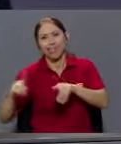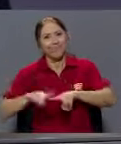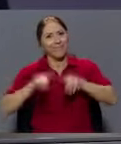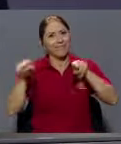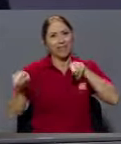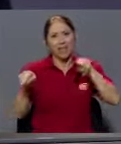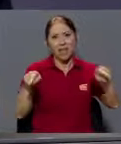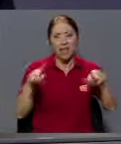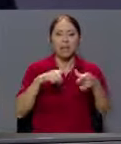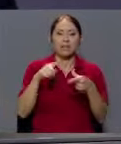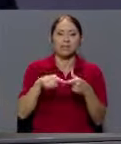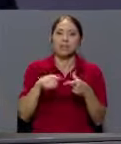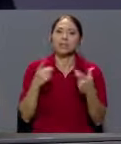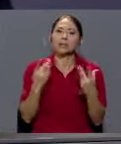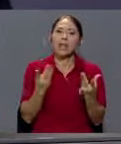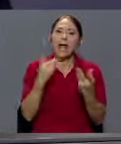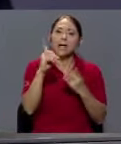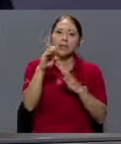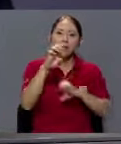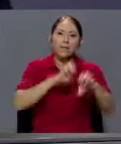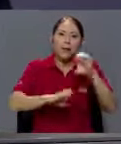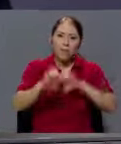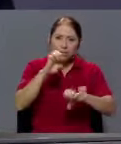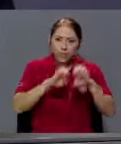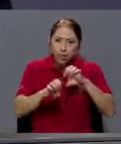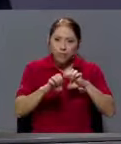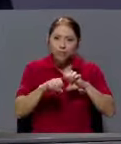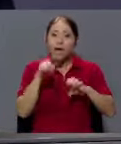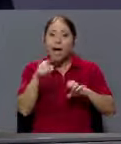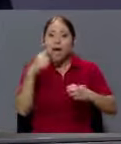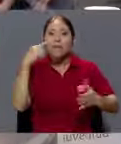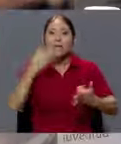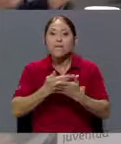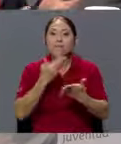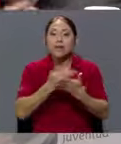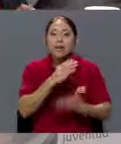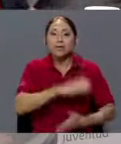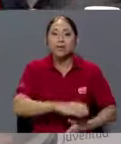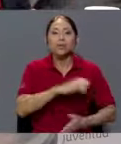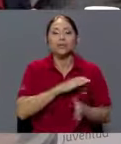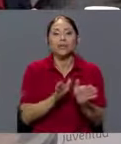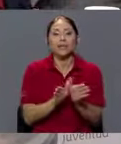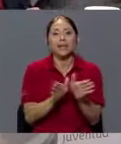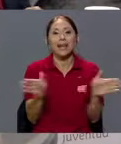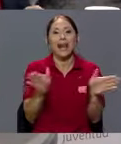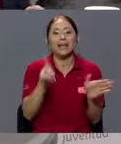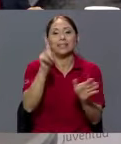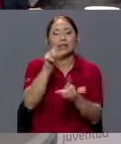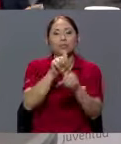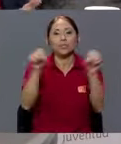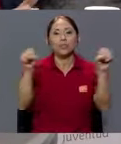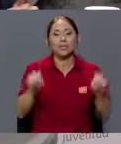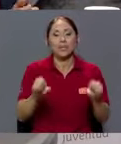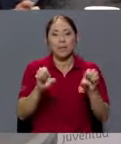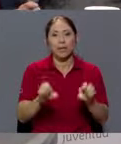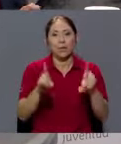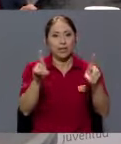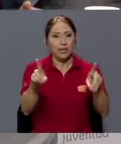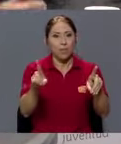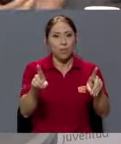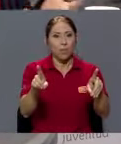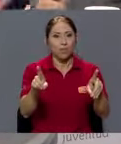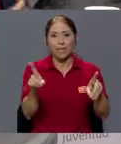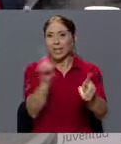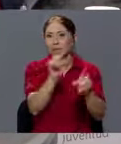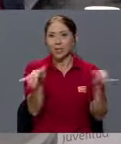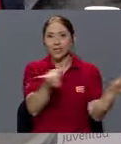una evaluación, o la evaluación revela esas condiciones generales de un sistema educativo que